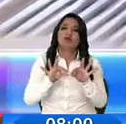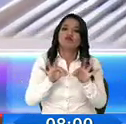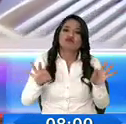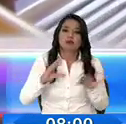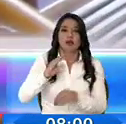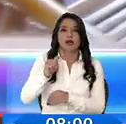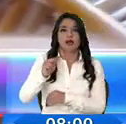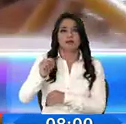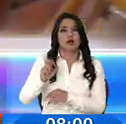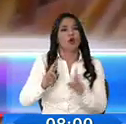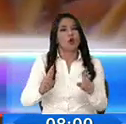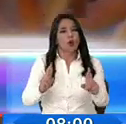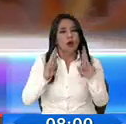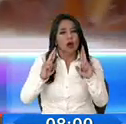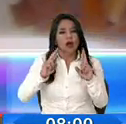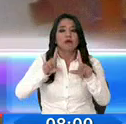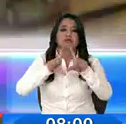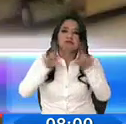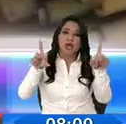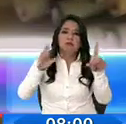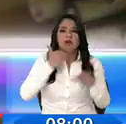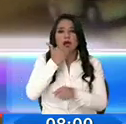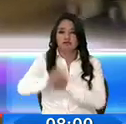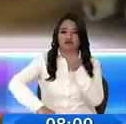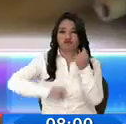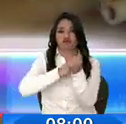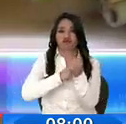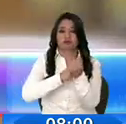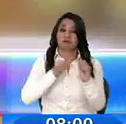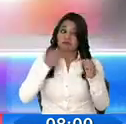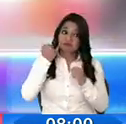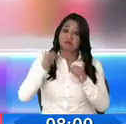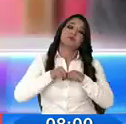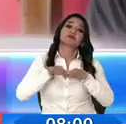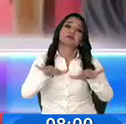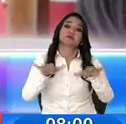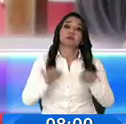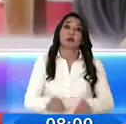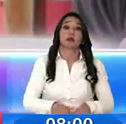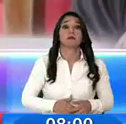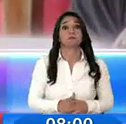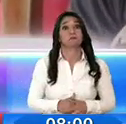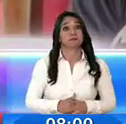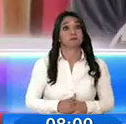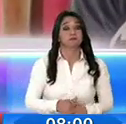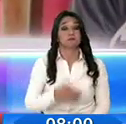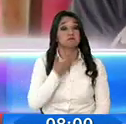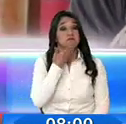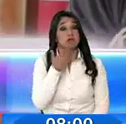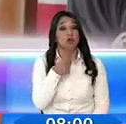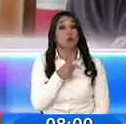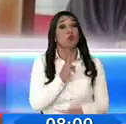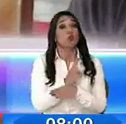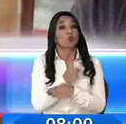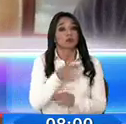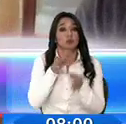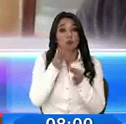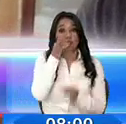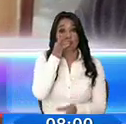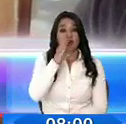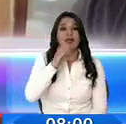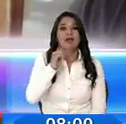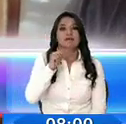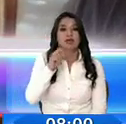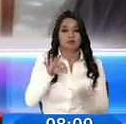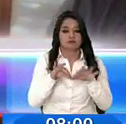esperan el apoyo de entidades para ampliar esta iniciativa sería mejor utilizar estas cervezas de caña